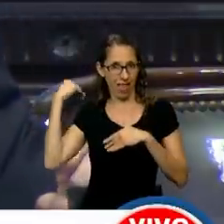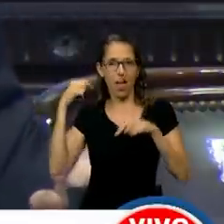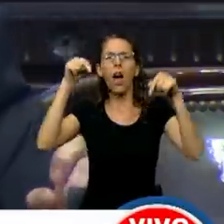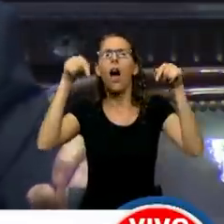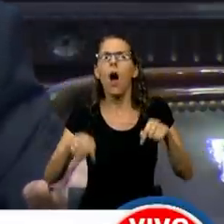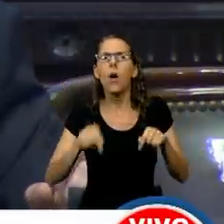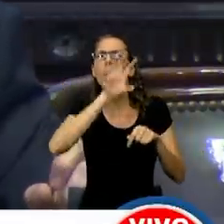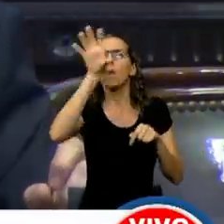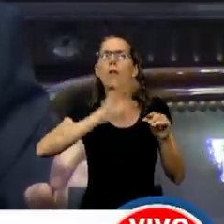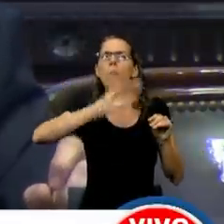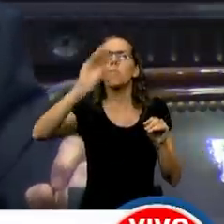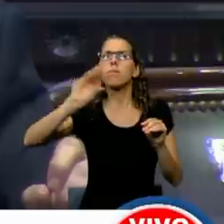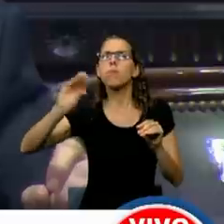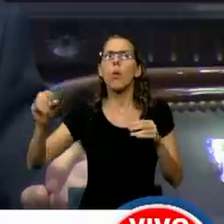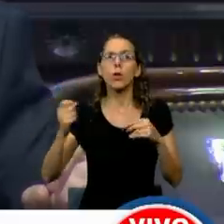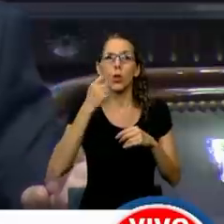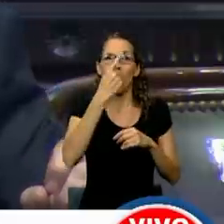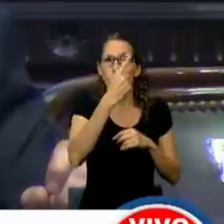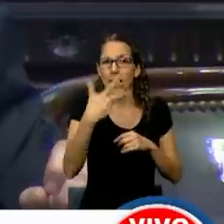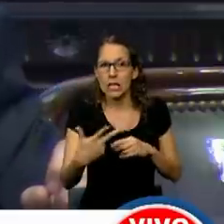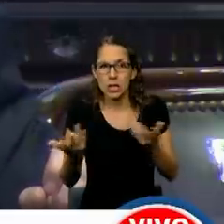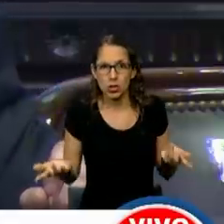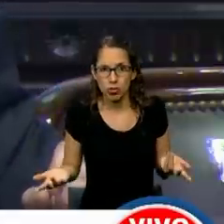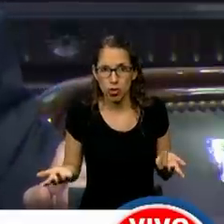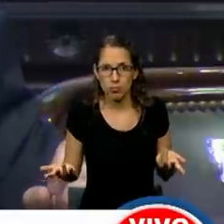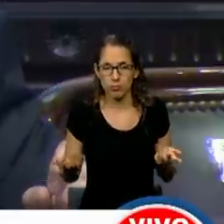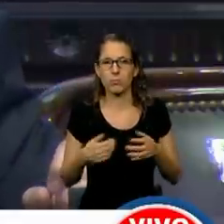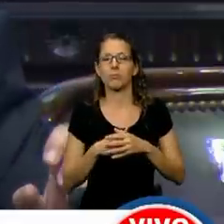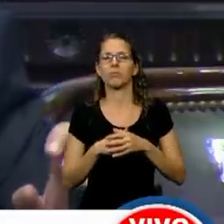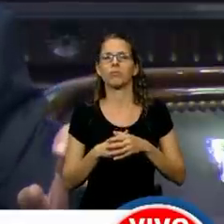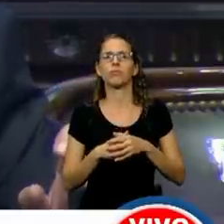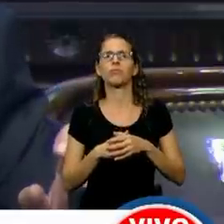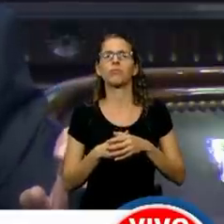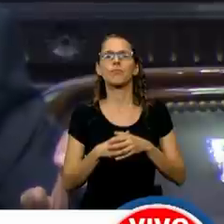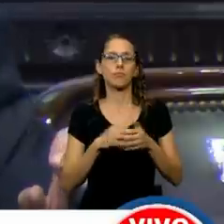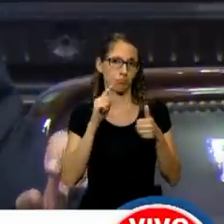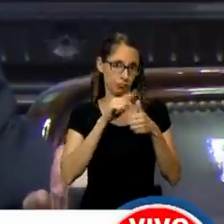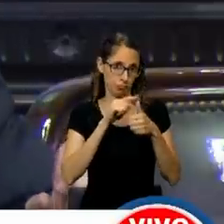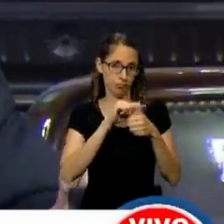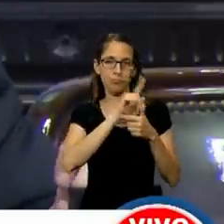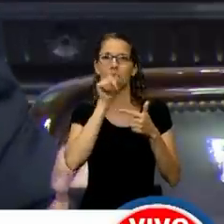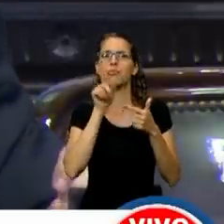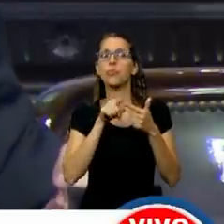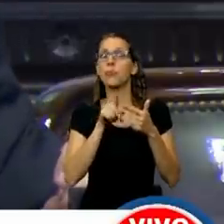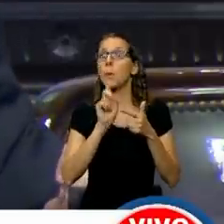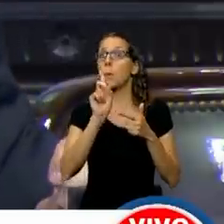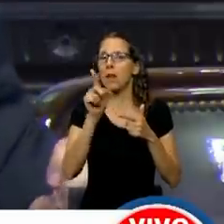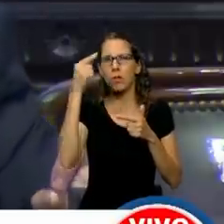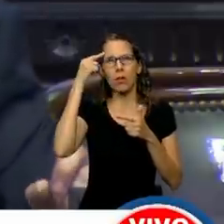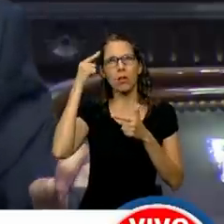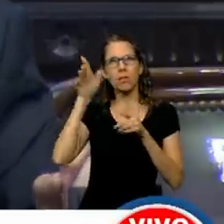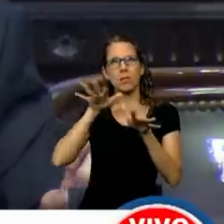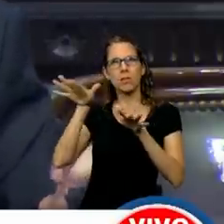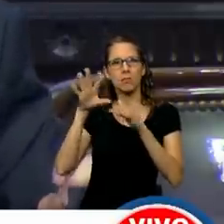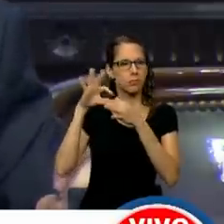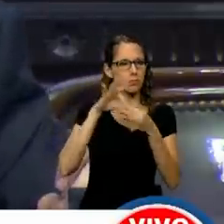un tercio el 33 66 lo que era 50 se encuentra primer punto pero si usted le aplica esto y le